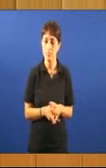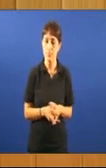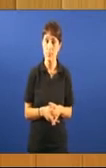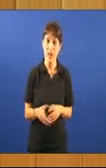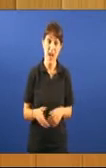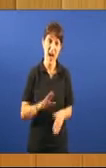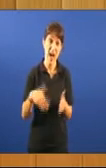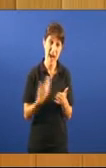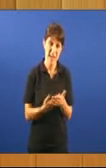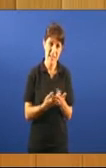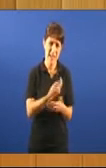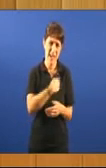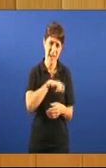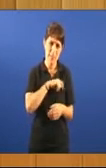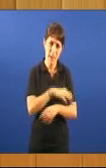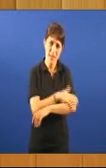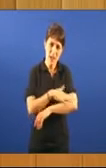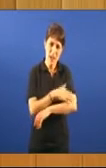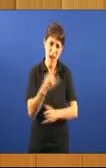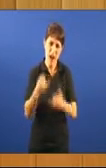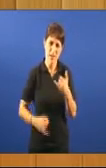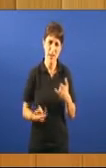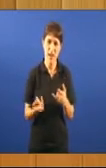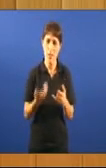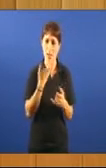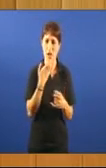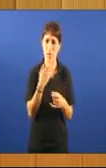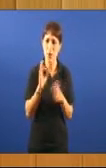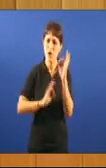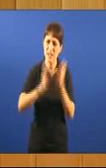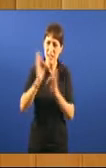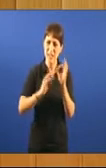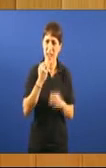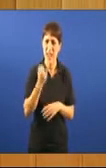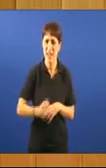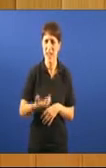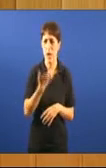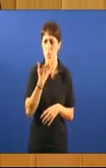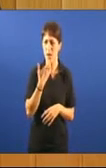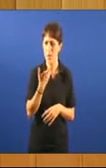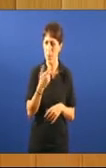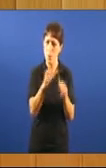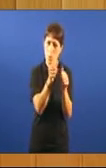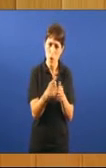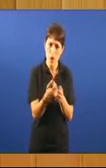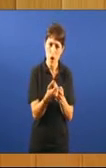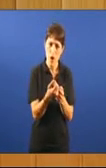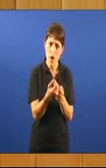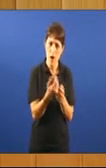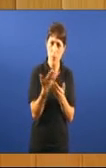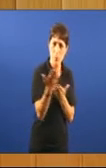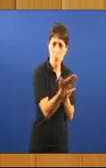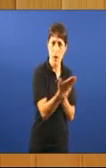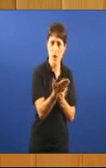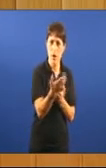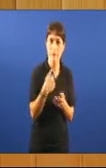español pretende repercutir na tarifa eléctrica o canon eólico creado por vostede. Cal será a consecuencia? Pois mire,